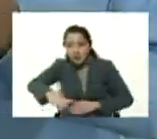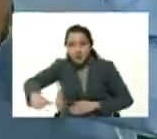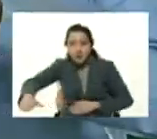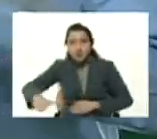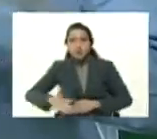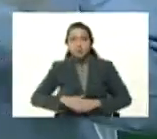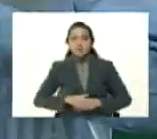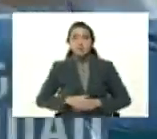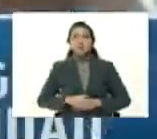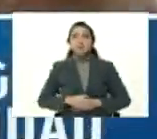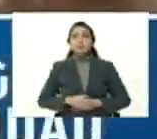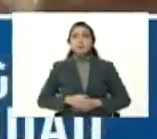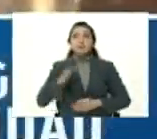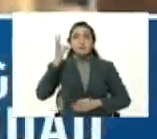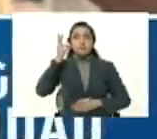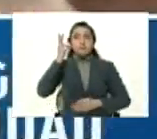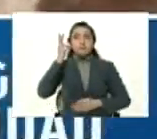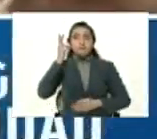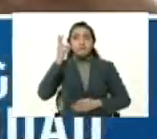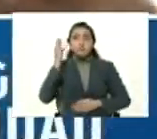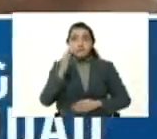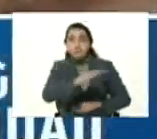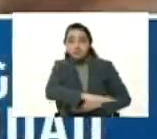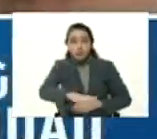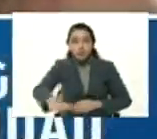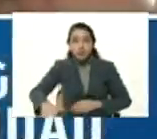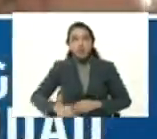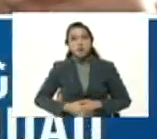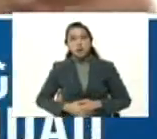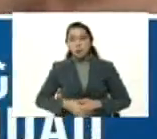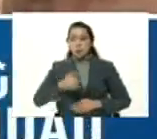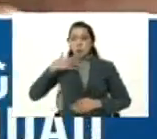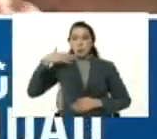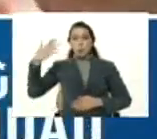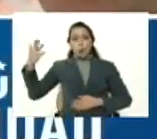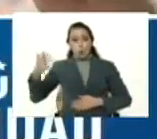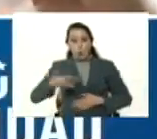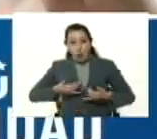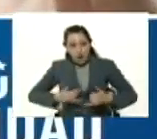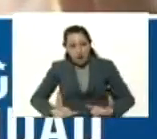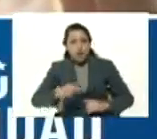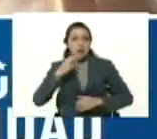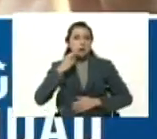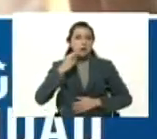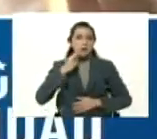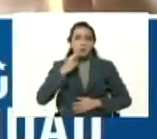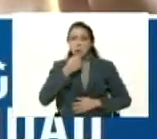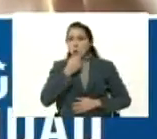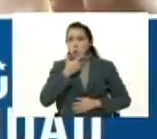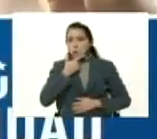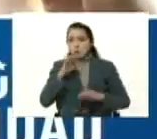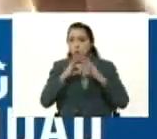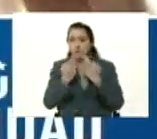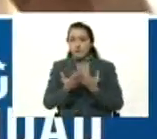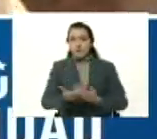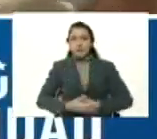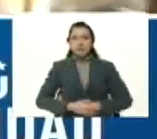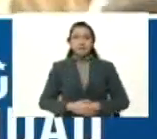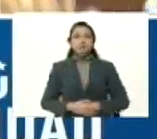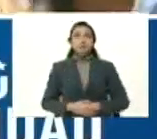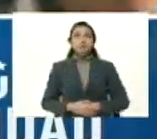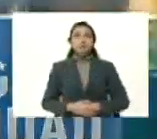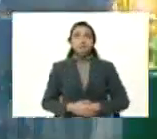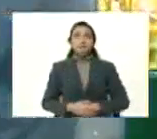lindas y coquetas. Lindas y coquetas, ¿verdad? Claro que sí. Para las hijas, las nietas, lo más bello que tiene la familia. Así es.